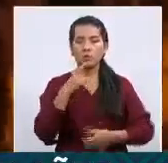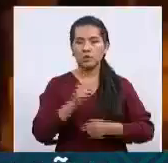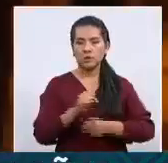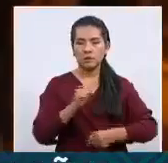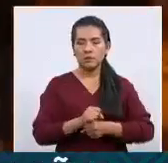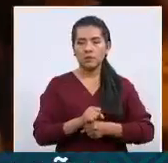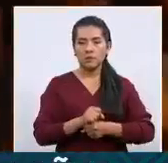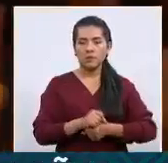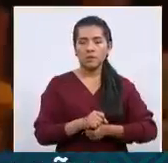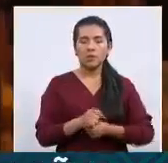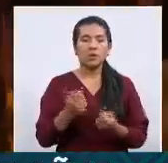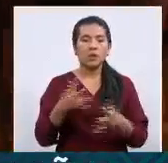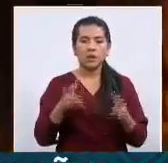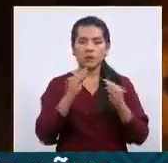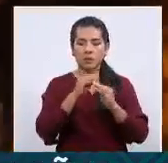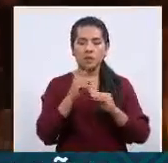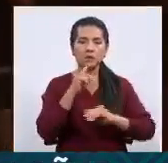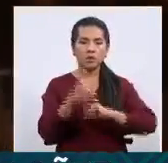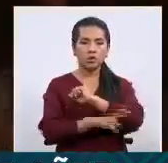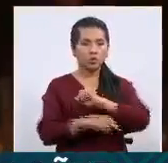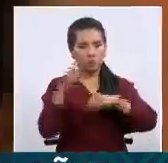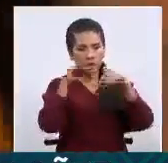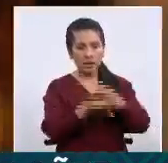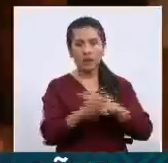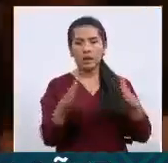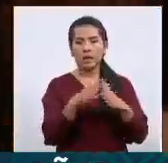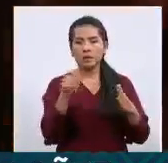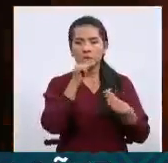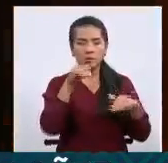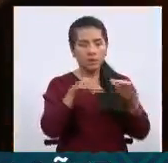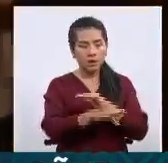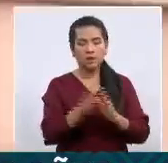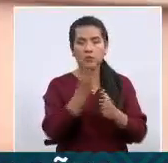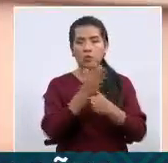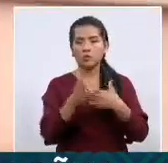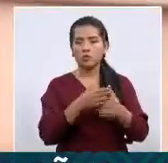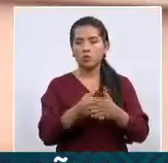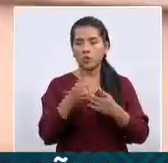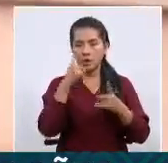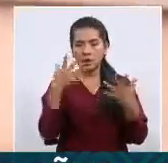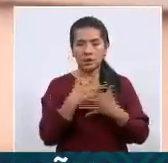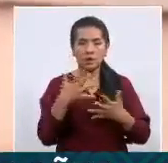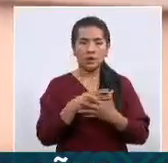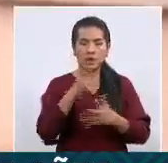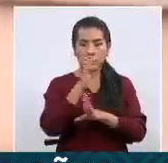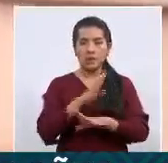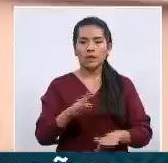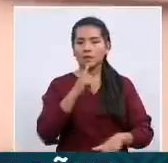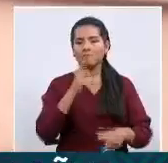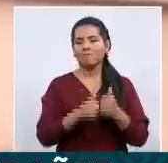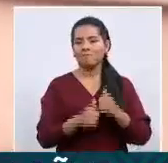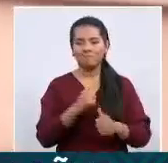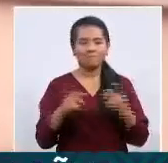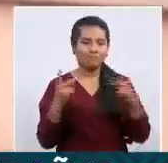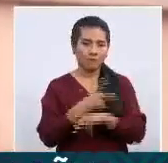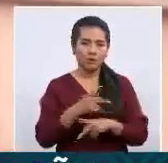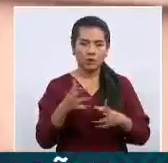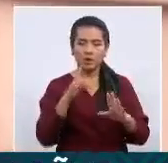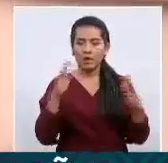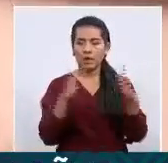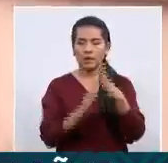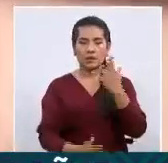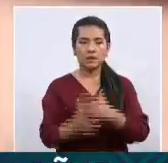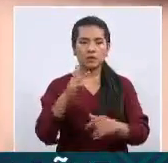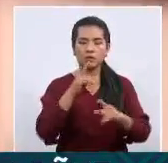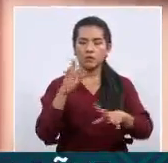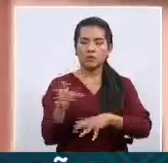que se asalten la vivienda, la propiedad privada, los niños, ¿no? Se ha visto de dirigentes que han sido incendiados, sus casas han